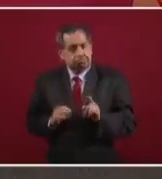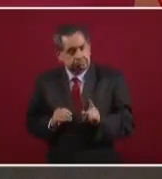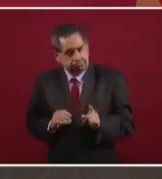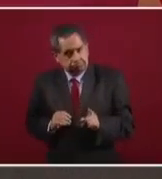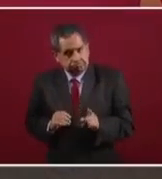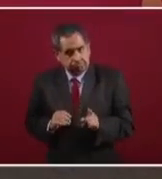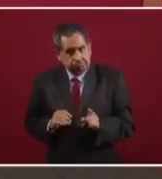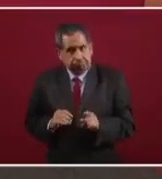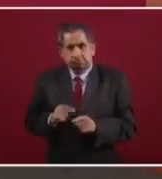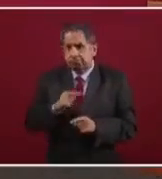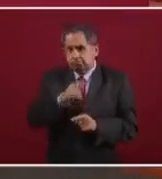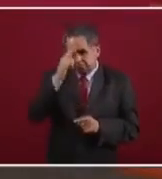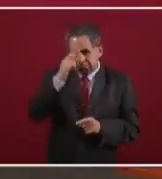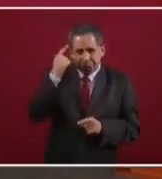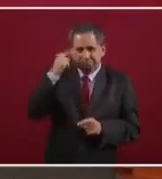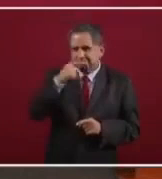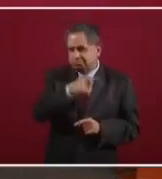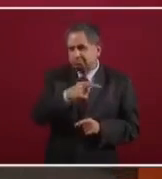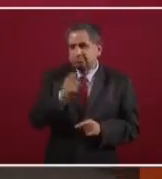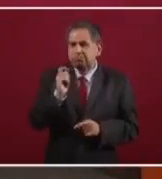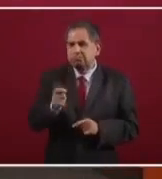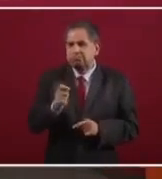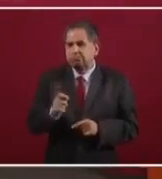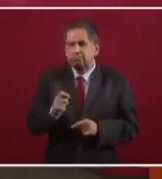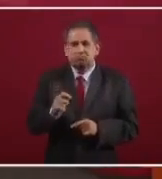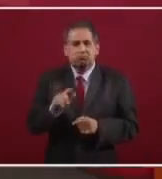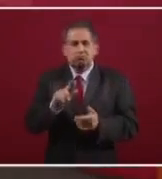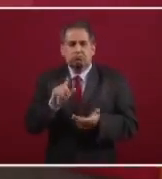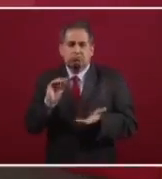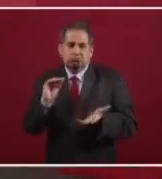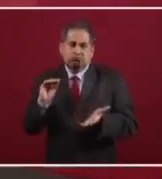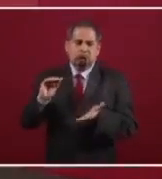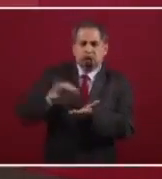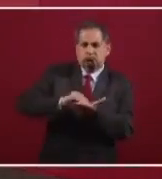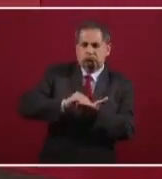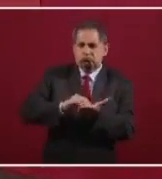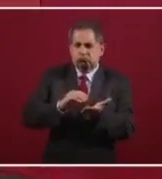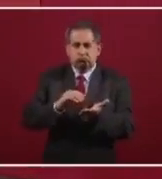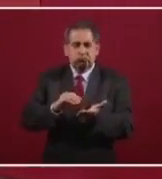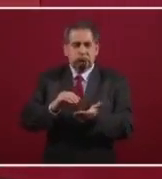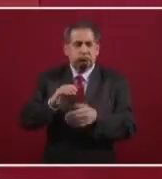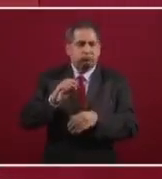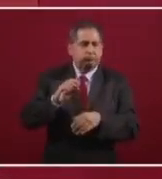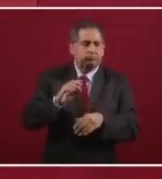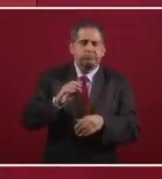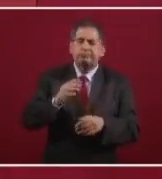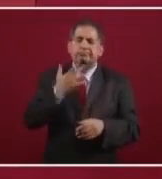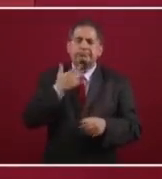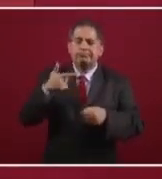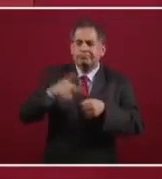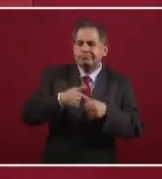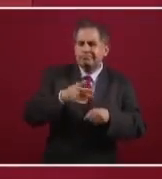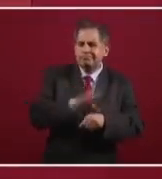a la medida de aumentar el precio de los combustibles.